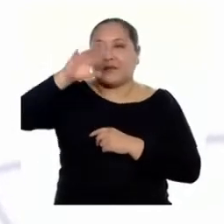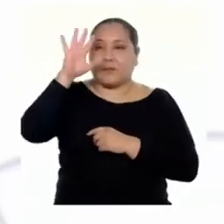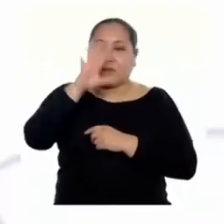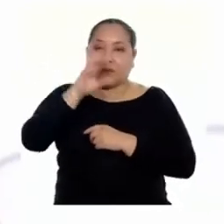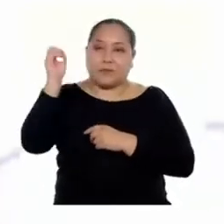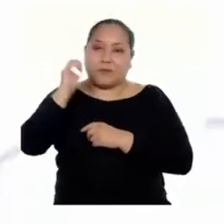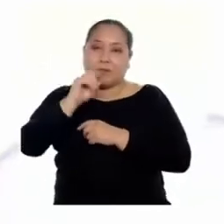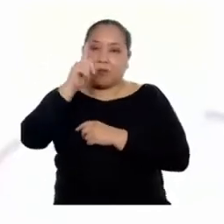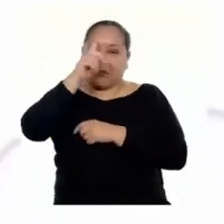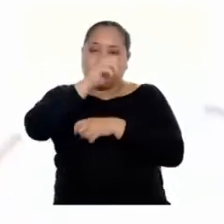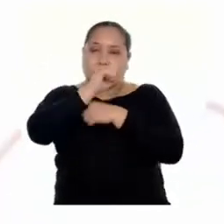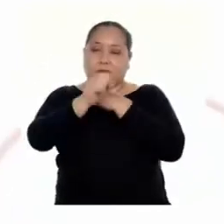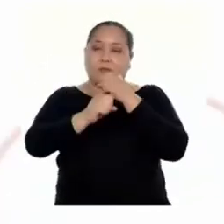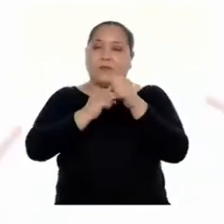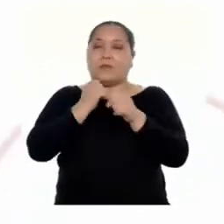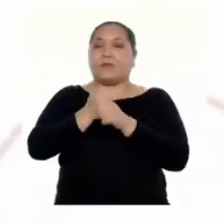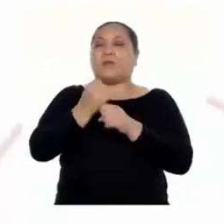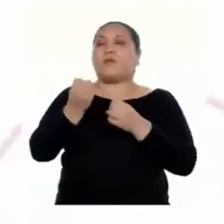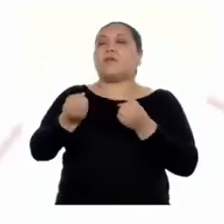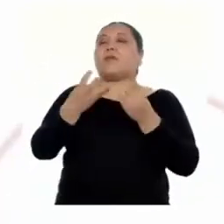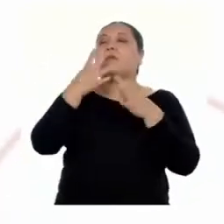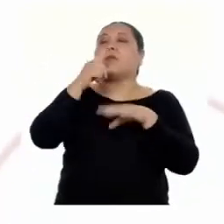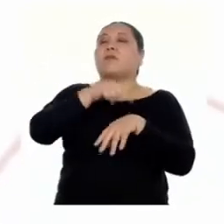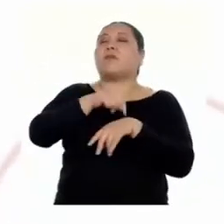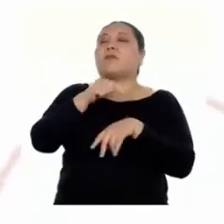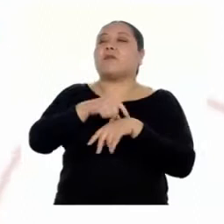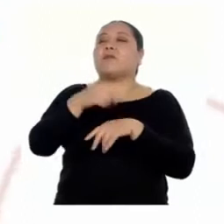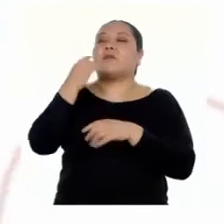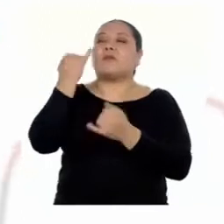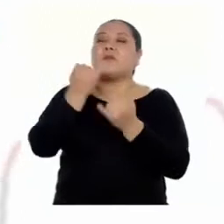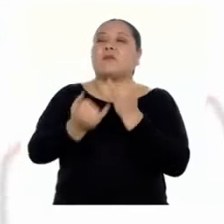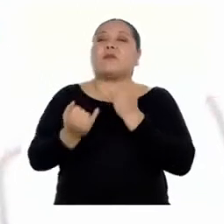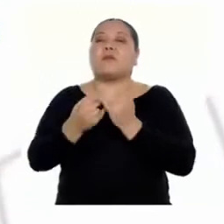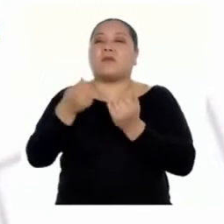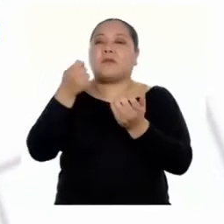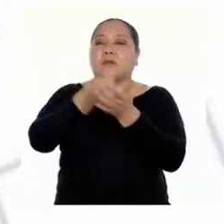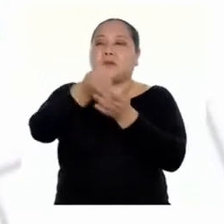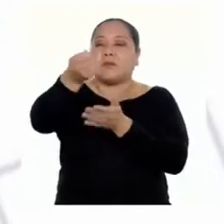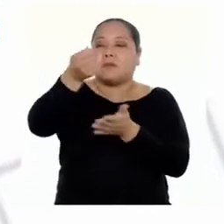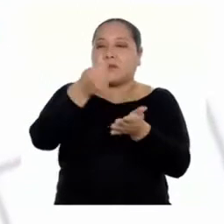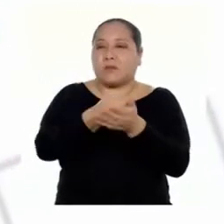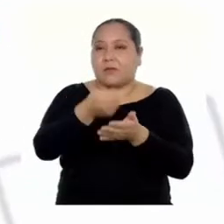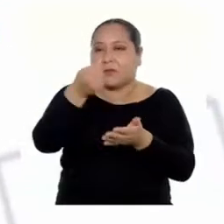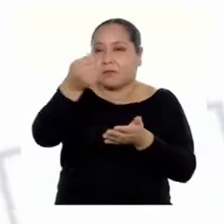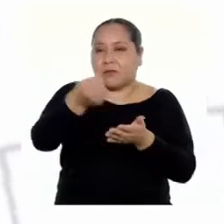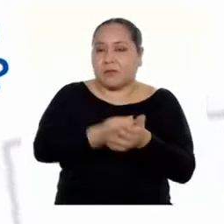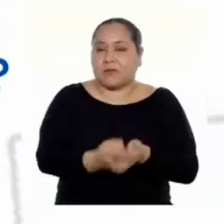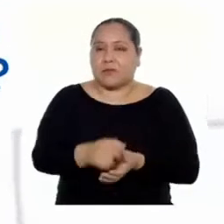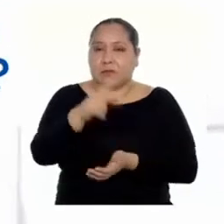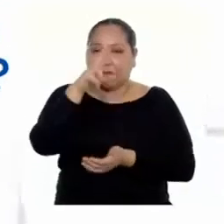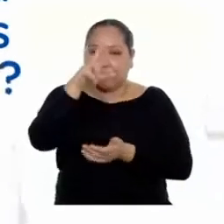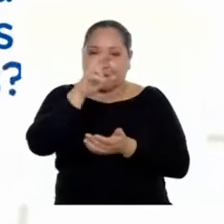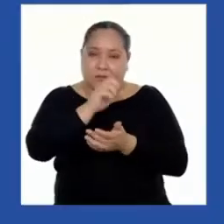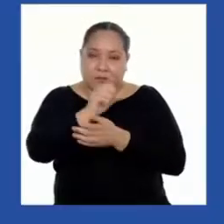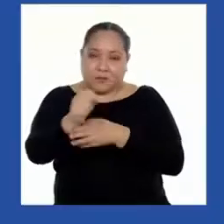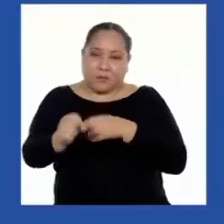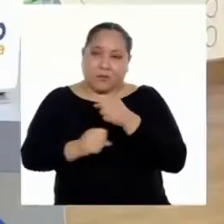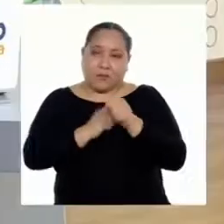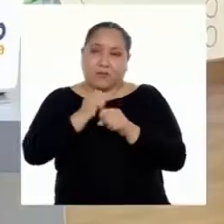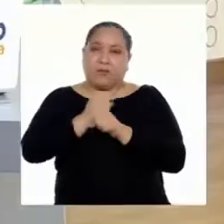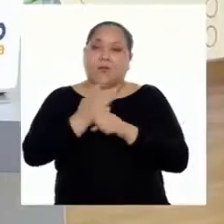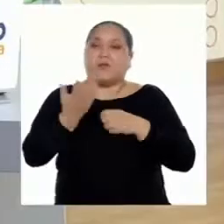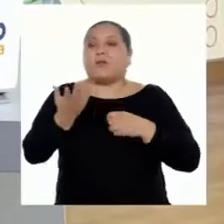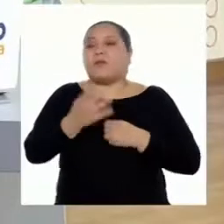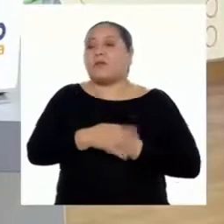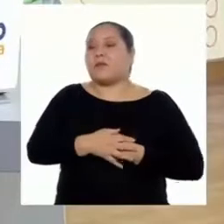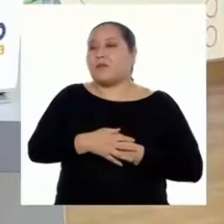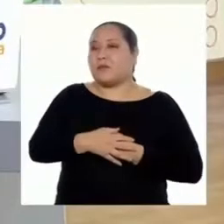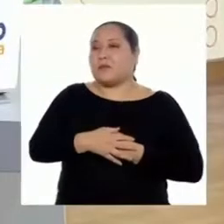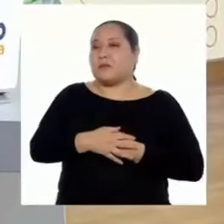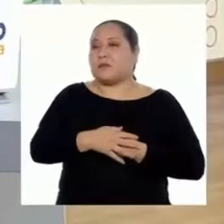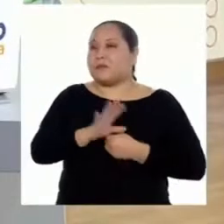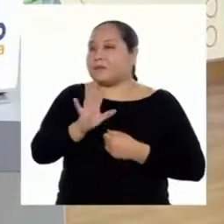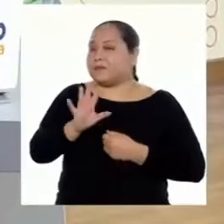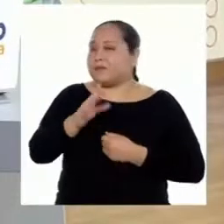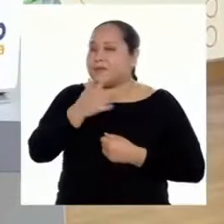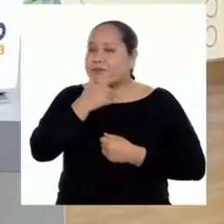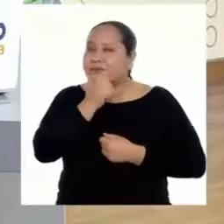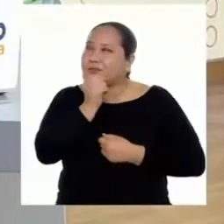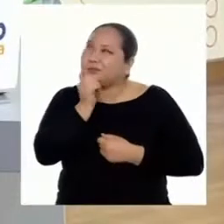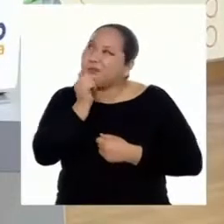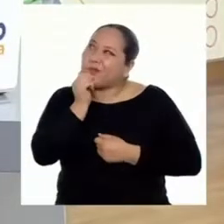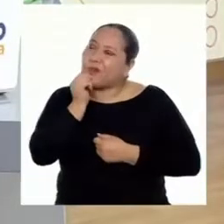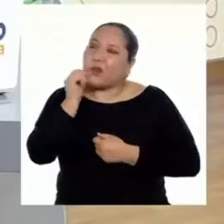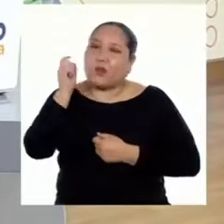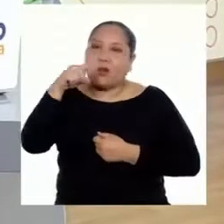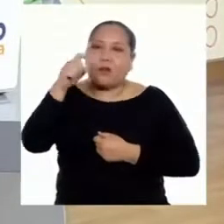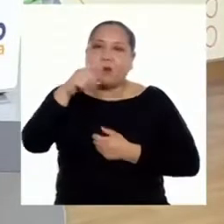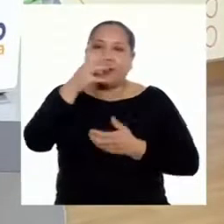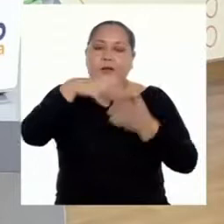5% anual, ¿cuánto será el capital final que deberás pagar al final de los 3 años? A ver, lo que